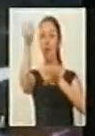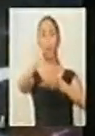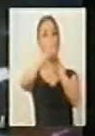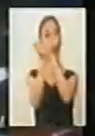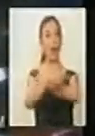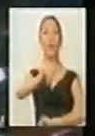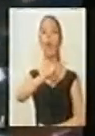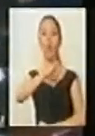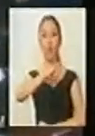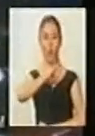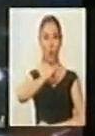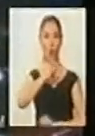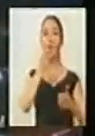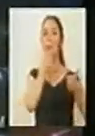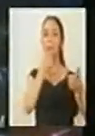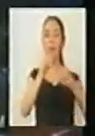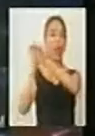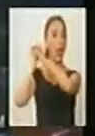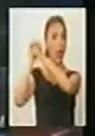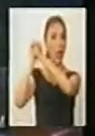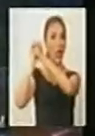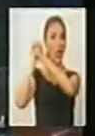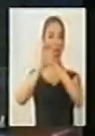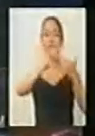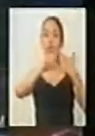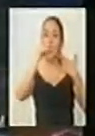expresiones, UCR y Primero Jujuy,